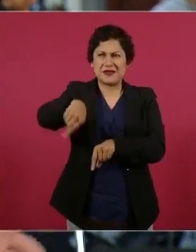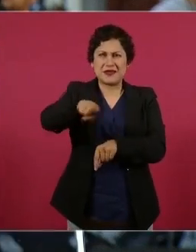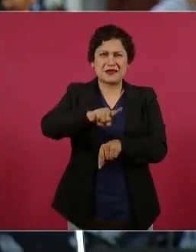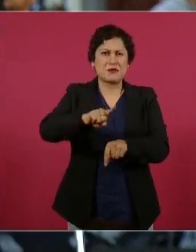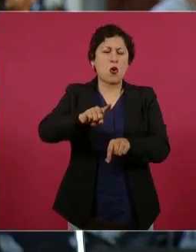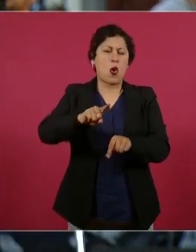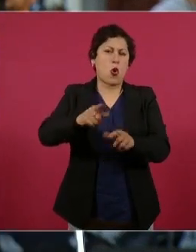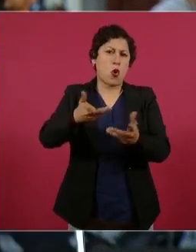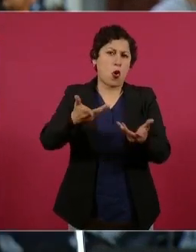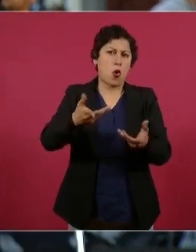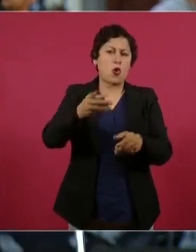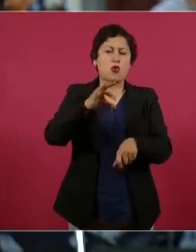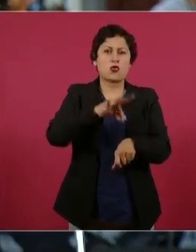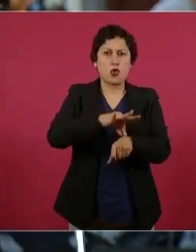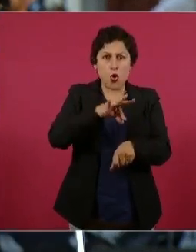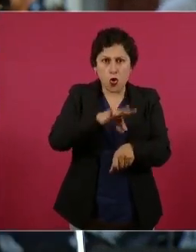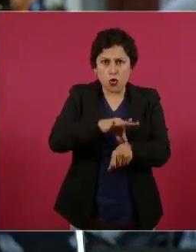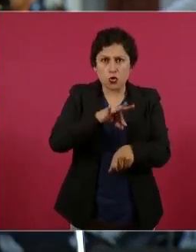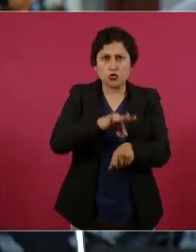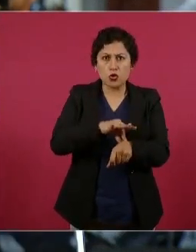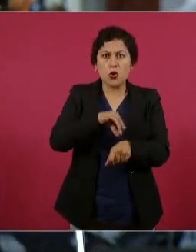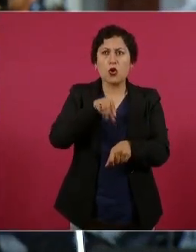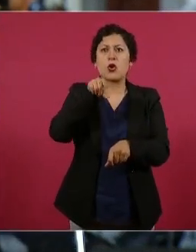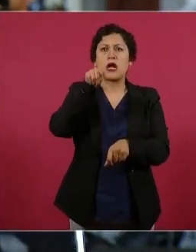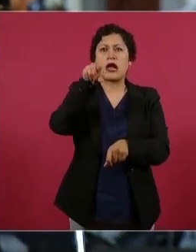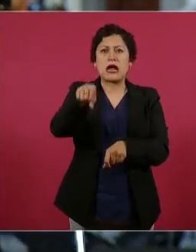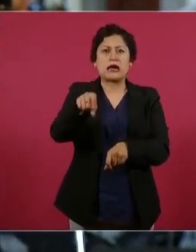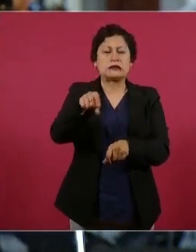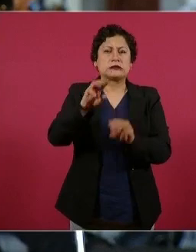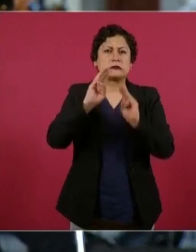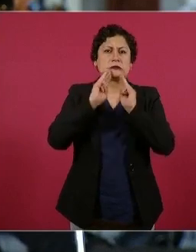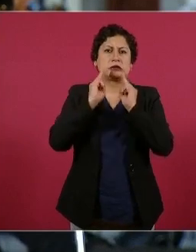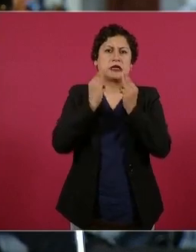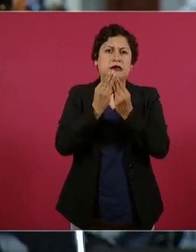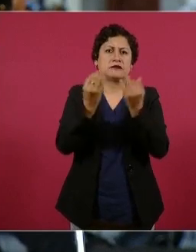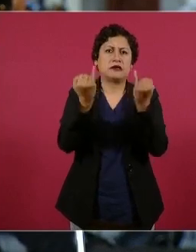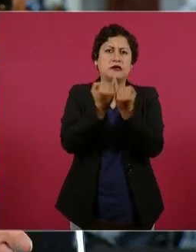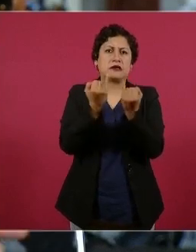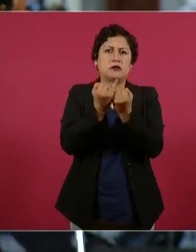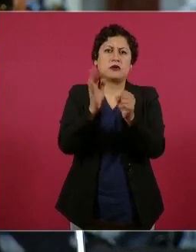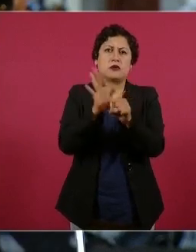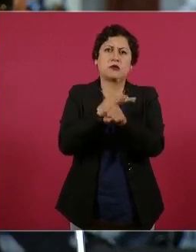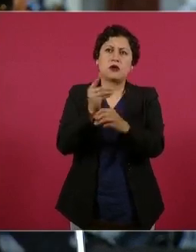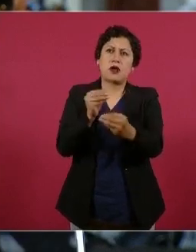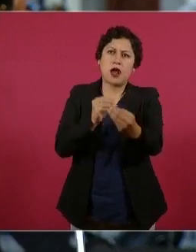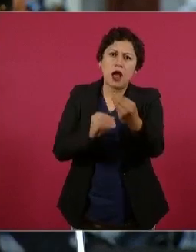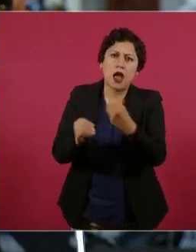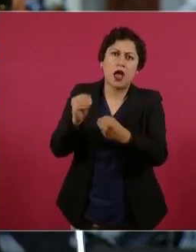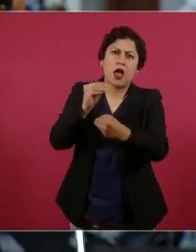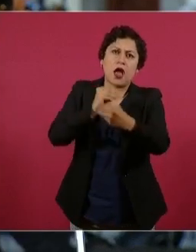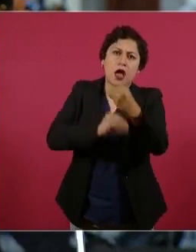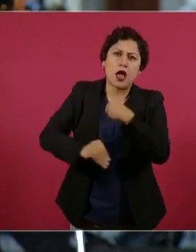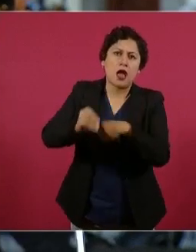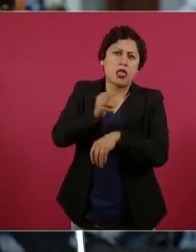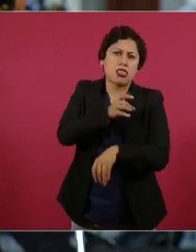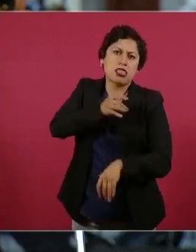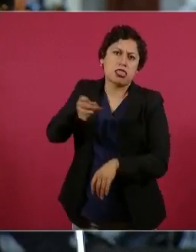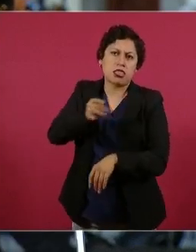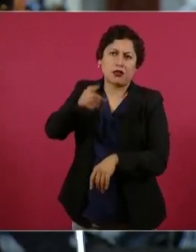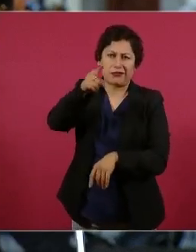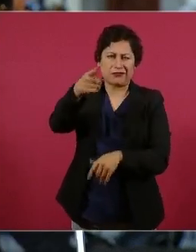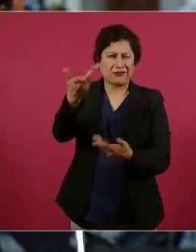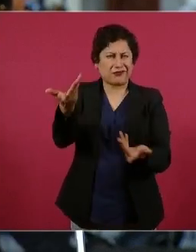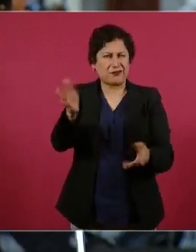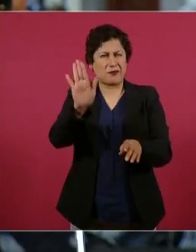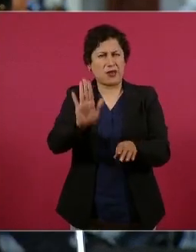jamás puede uno obtener justicia frente a una negligencia médica cuando pues, sufre una situación así alguna persona,